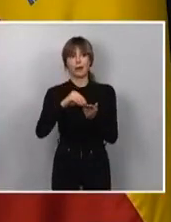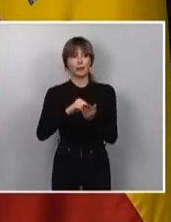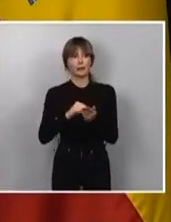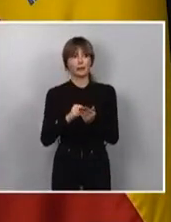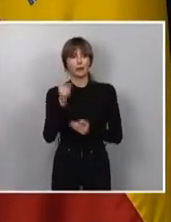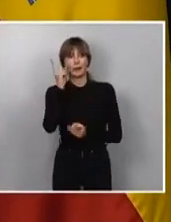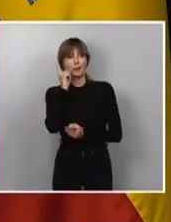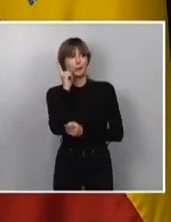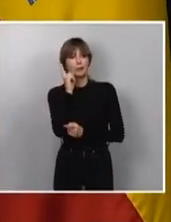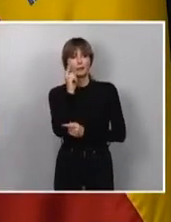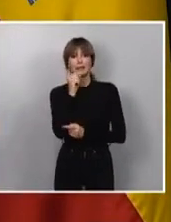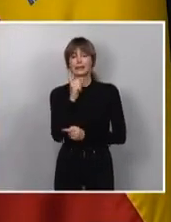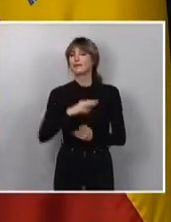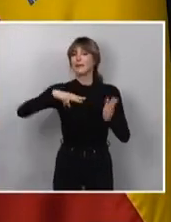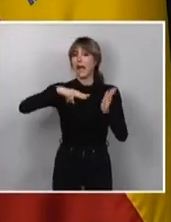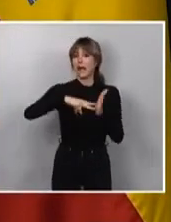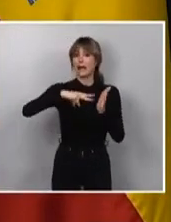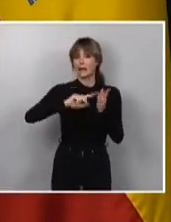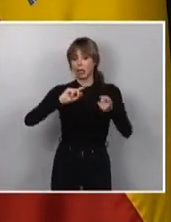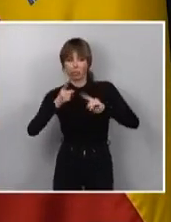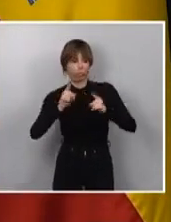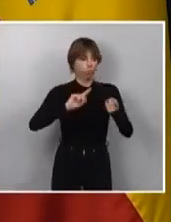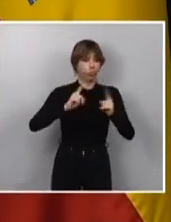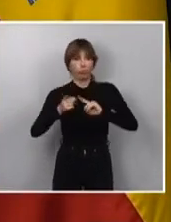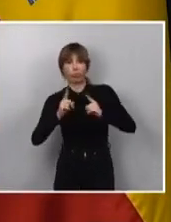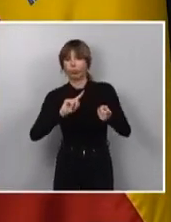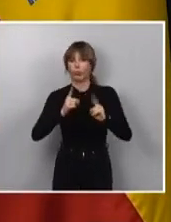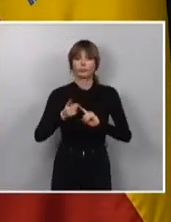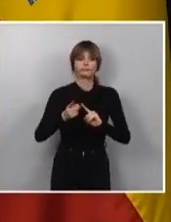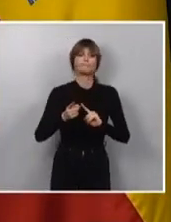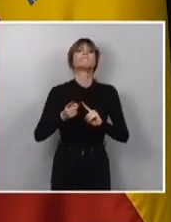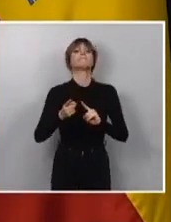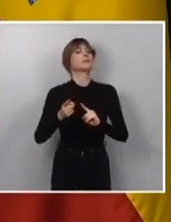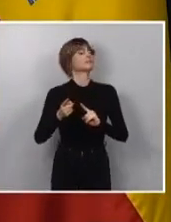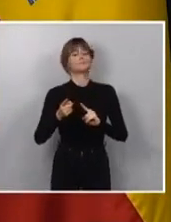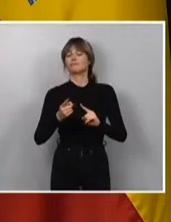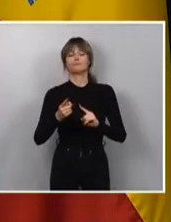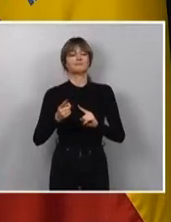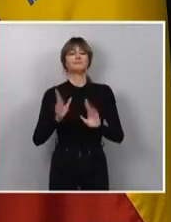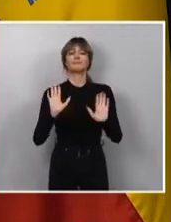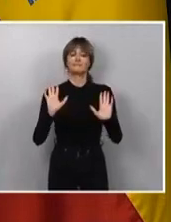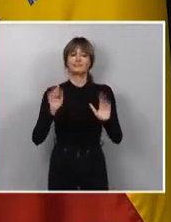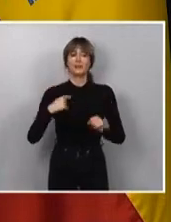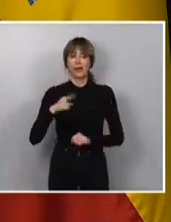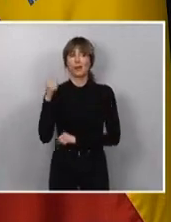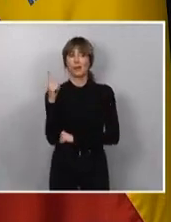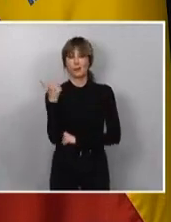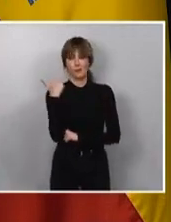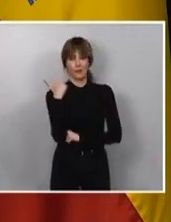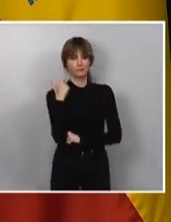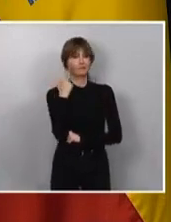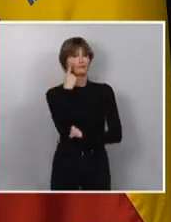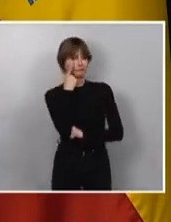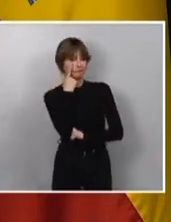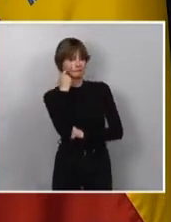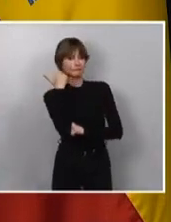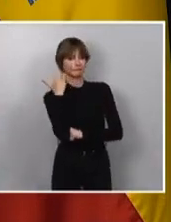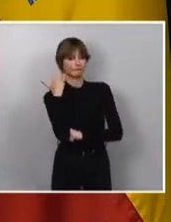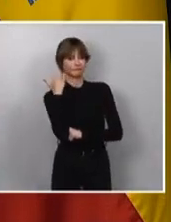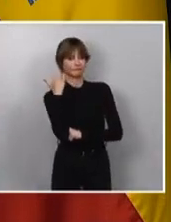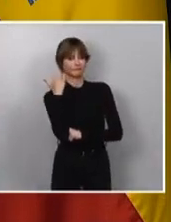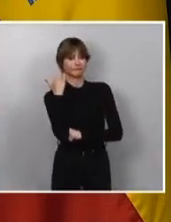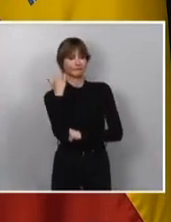cotizaciones sociales que es el impuesto al empleo en el país que tiene la tasa de paro más alta del mundo del mundo desarrollado est es un suicidio laboral